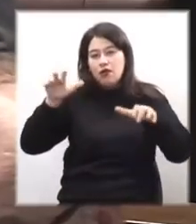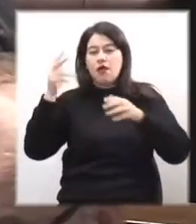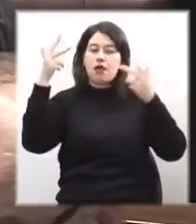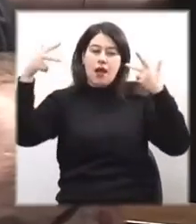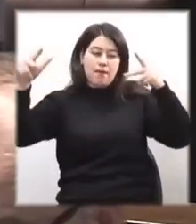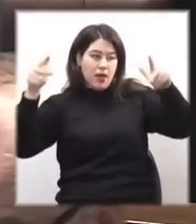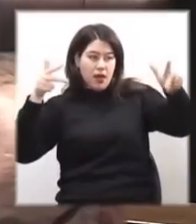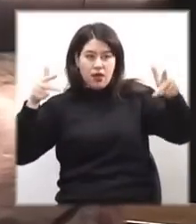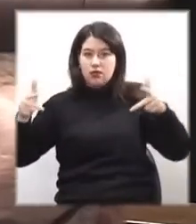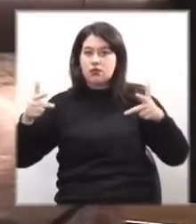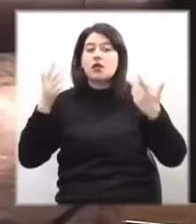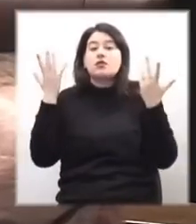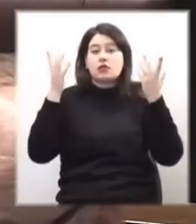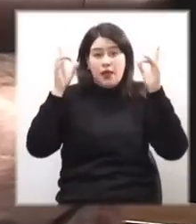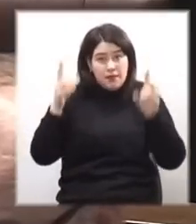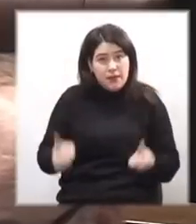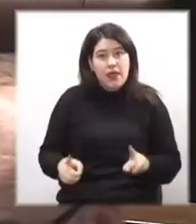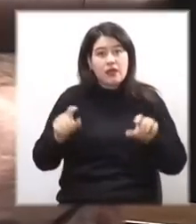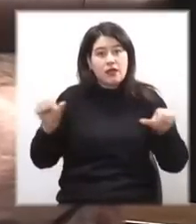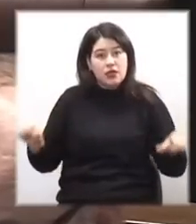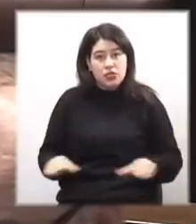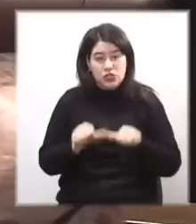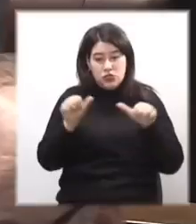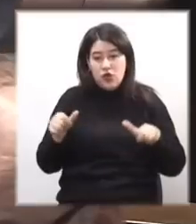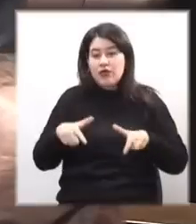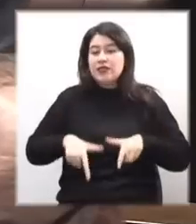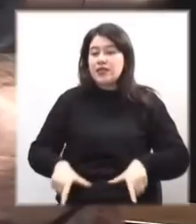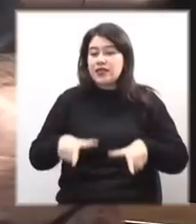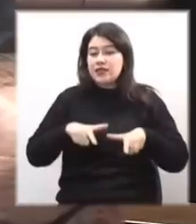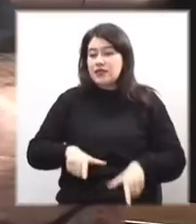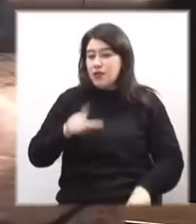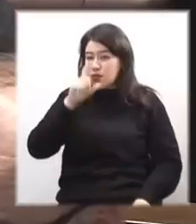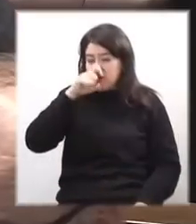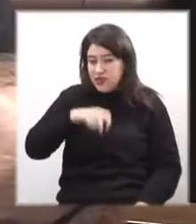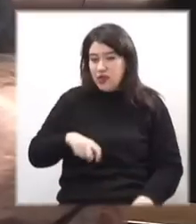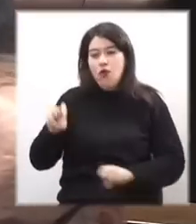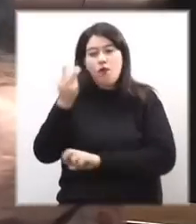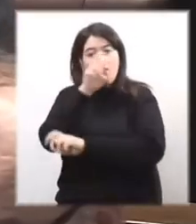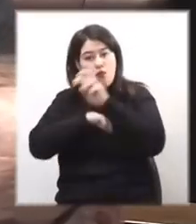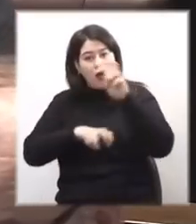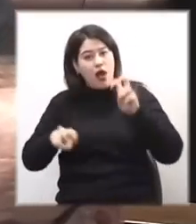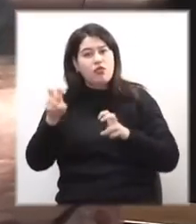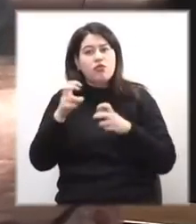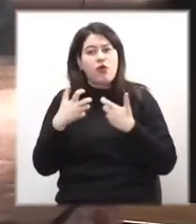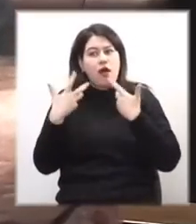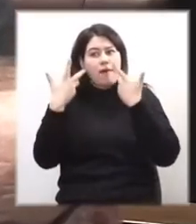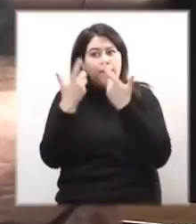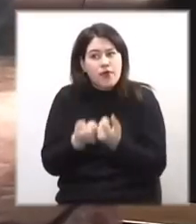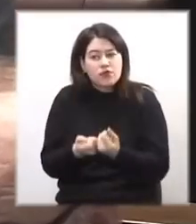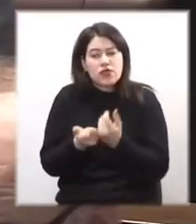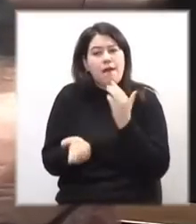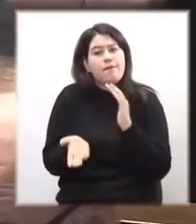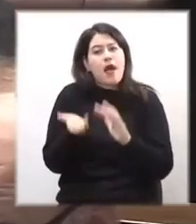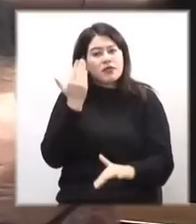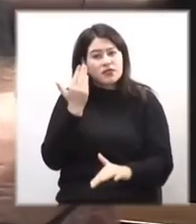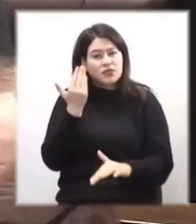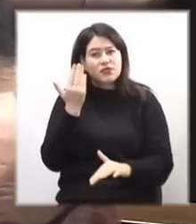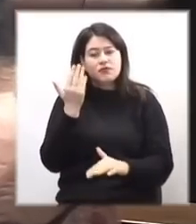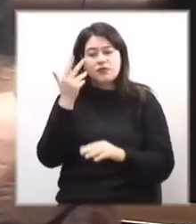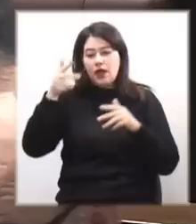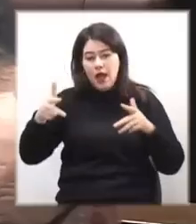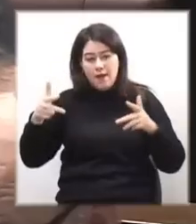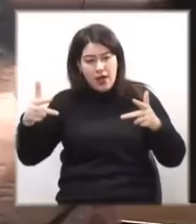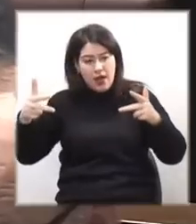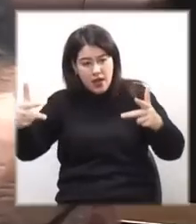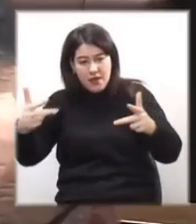de videovigilancia. Algo que también realizó la Intendencia de Montevideo, tratando de aportar algún insumo para que la instalación de